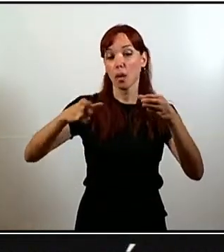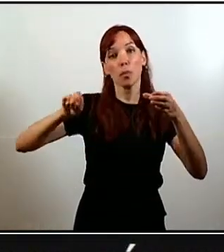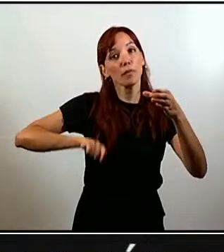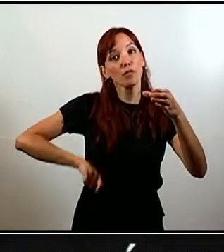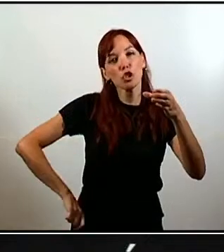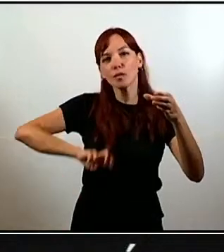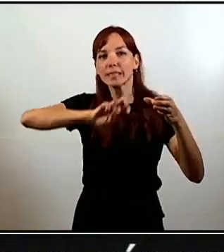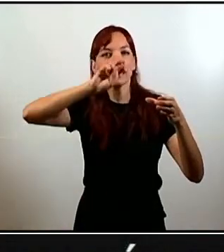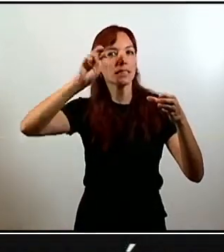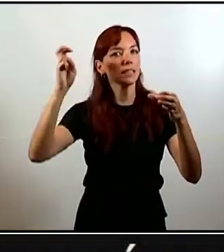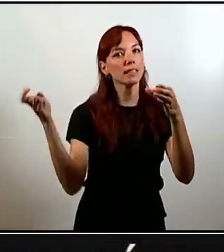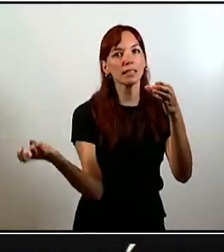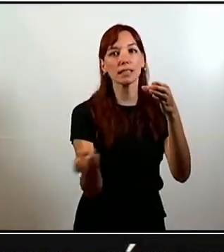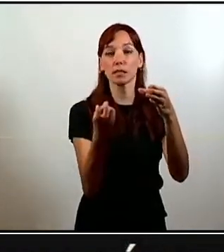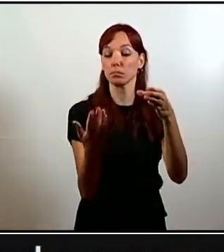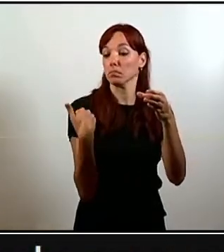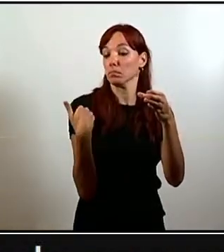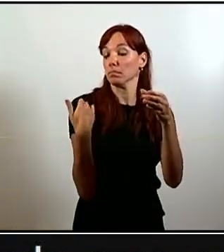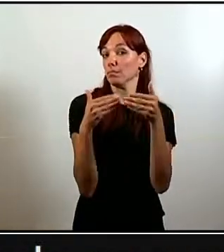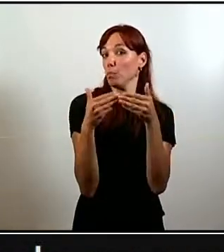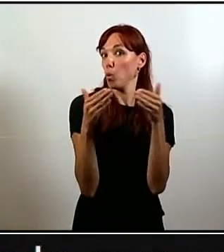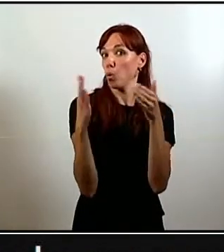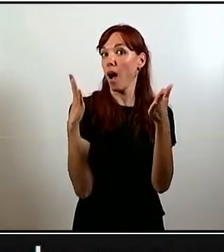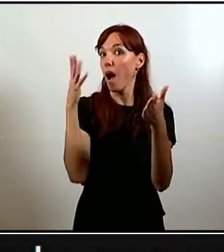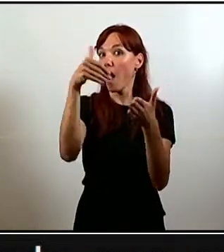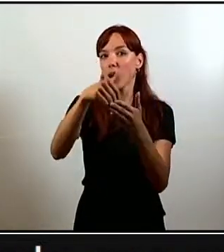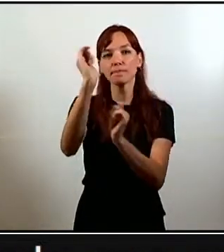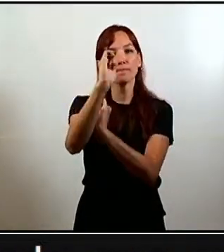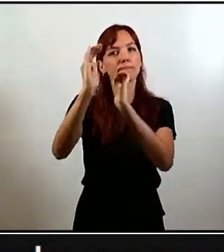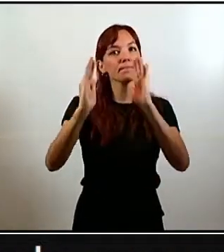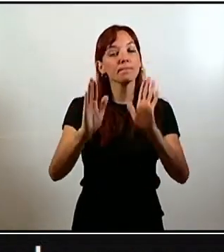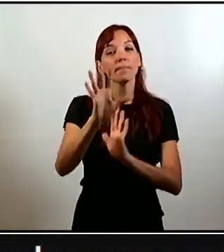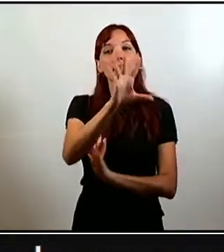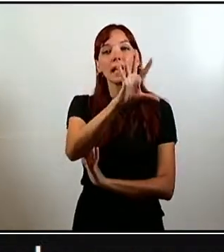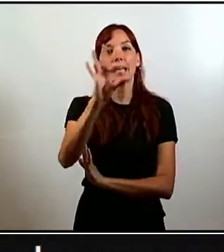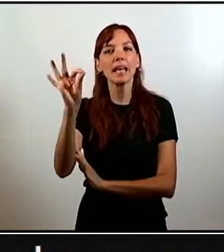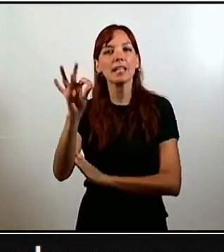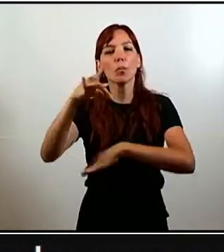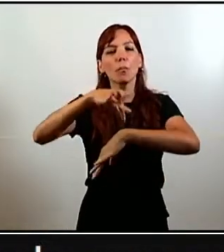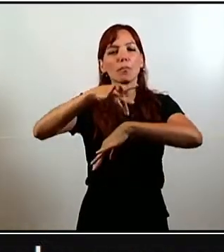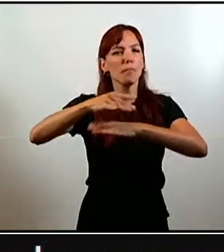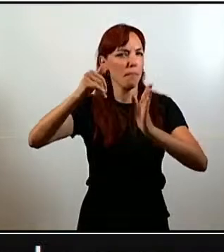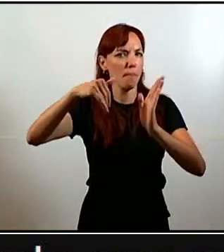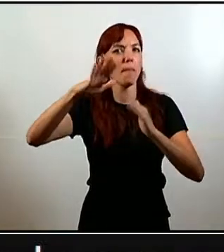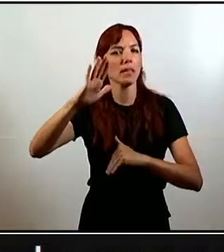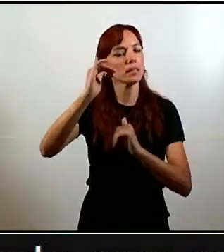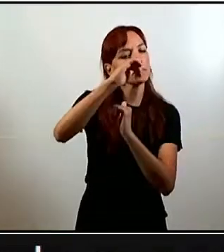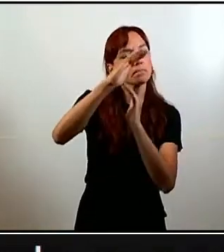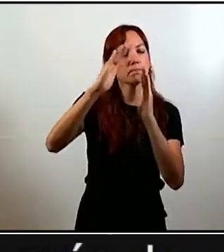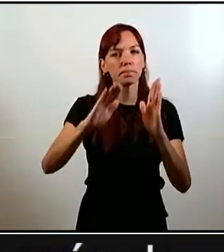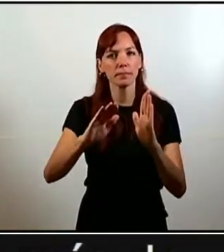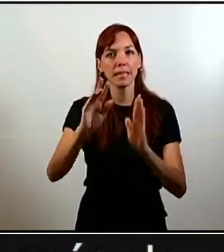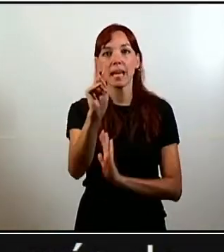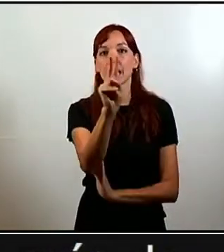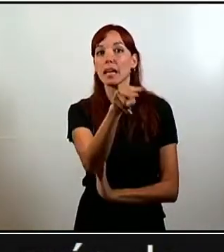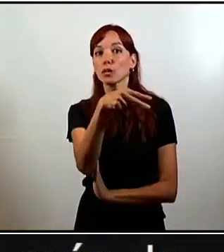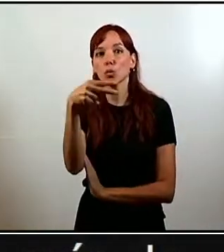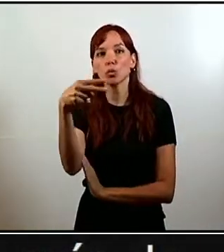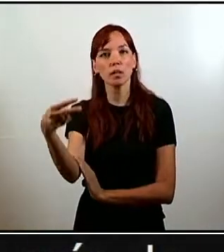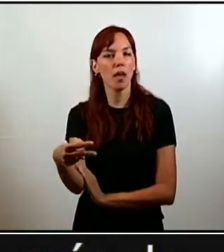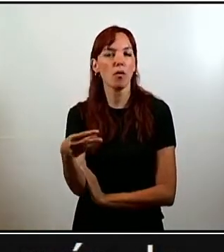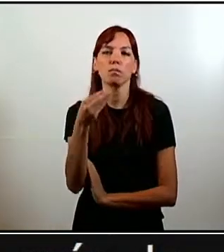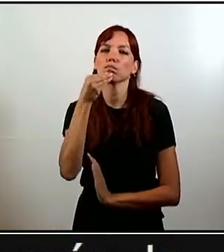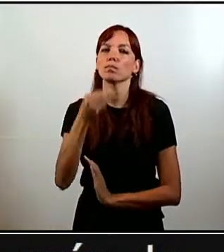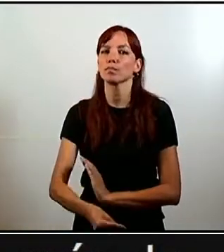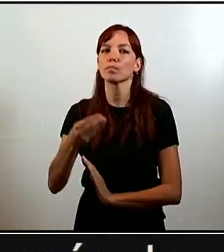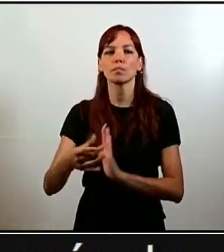que se constituye, desde su arranque, ha atendido a más de 500 pacientes con resultados que son homologables a los mejores